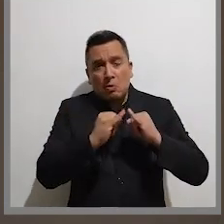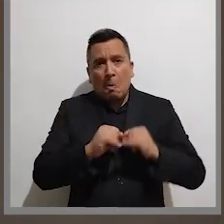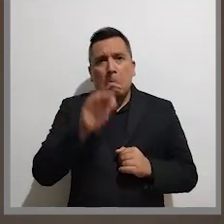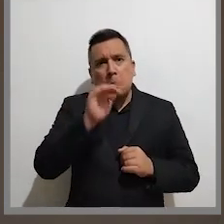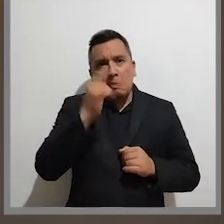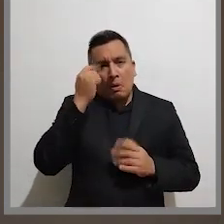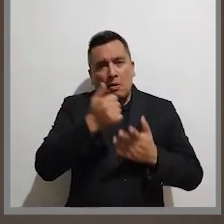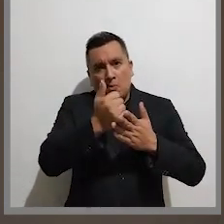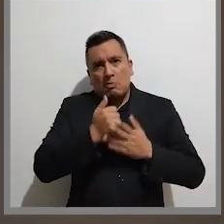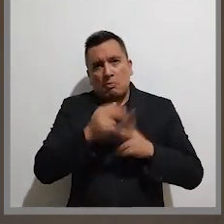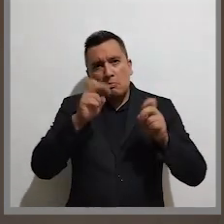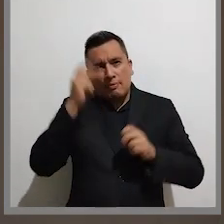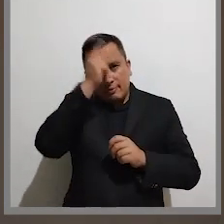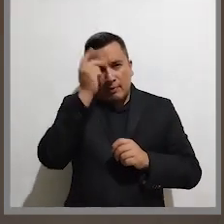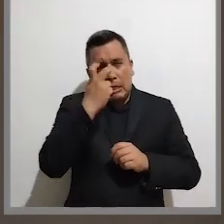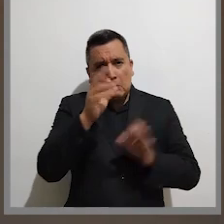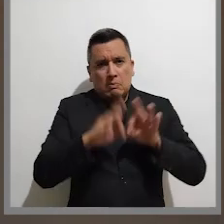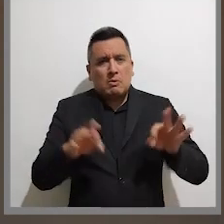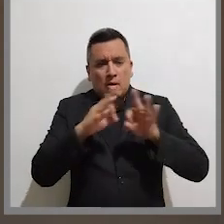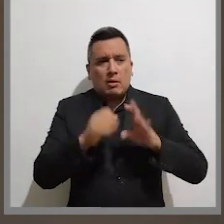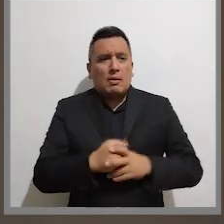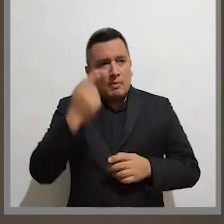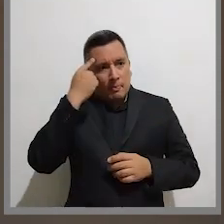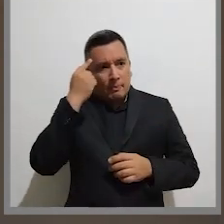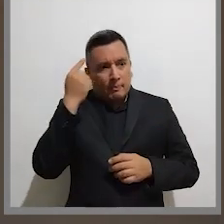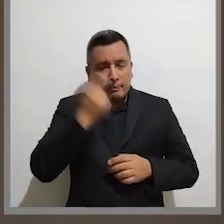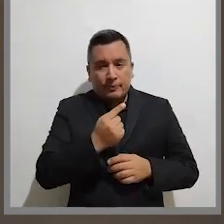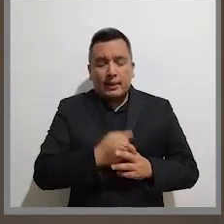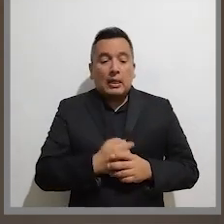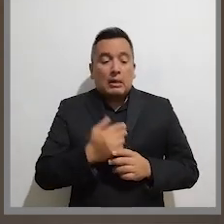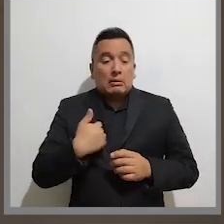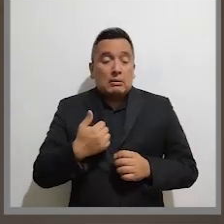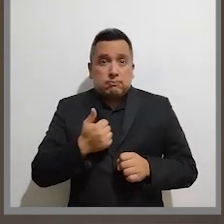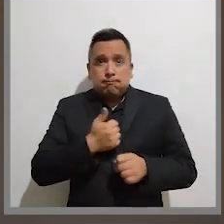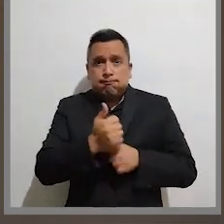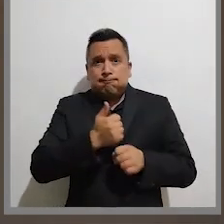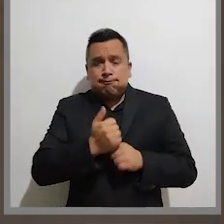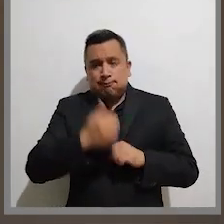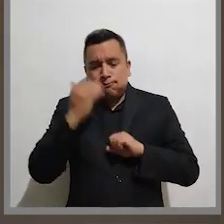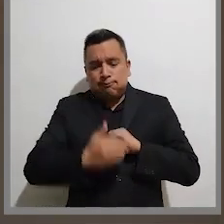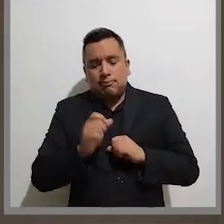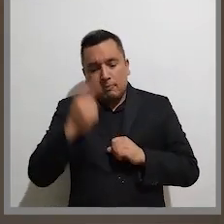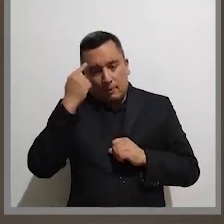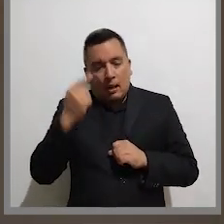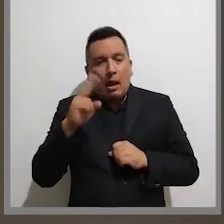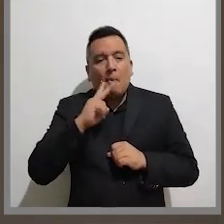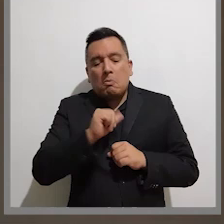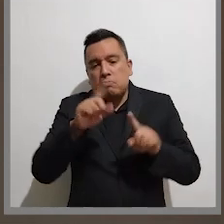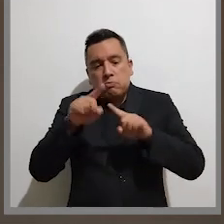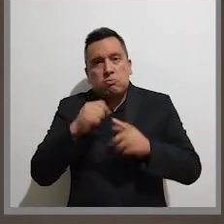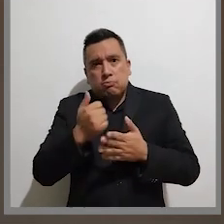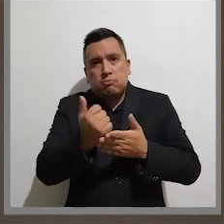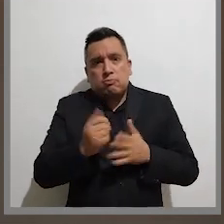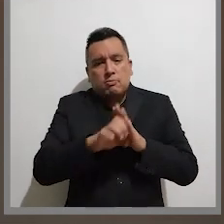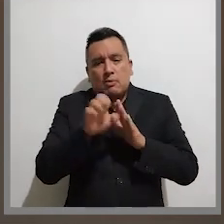a recibir apoyo psicológico, que también es importante para romper círculos de violencia y para poder recibir otro tipo